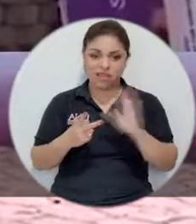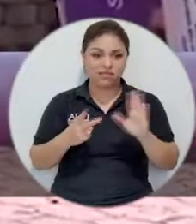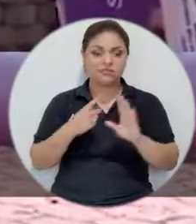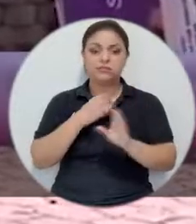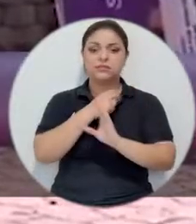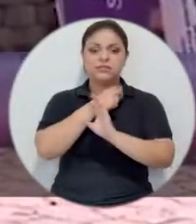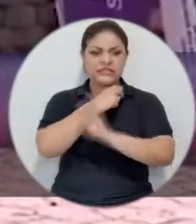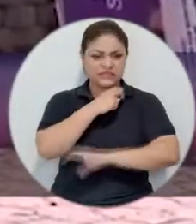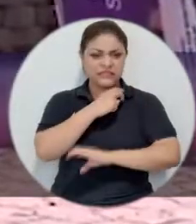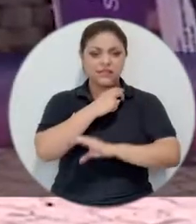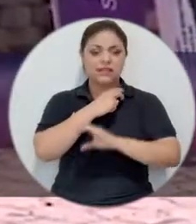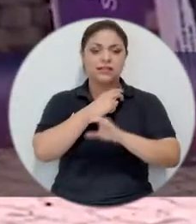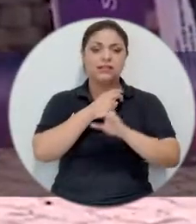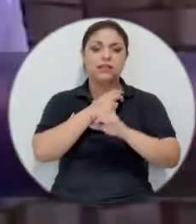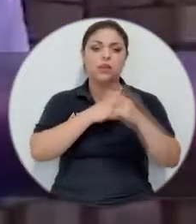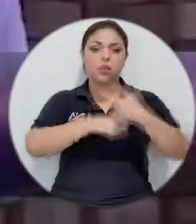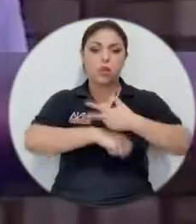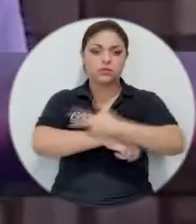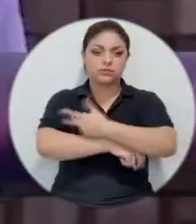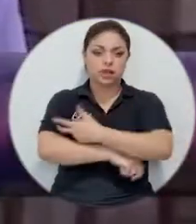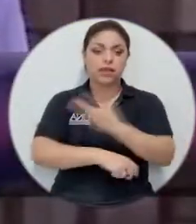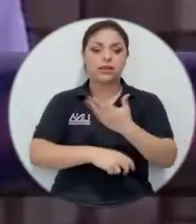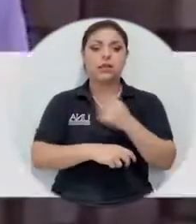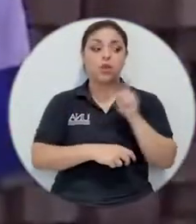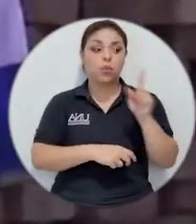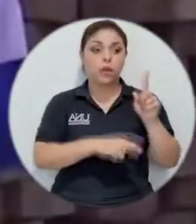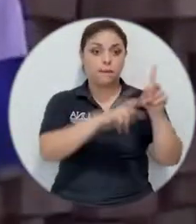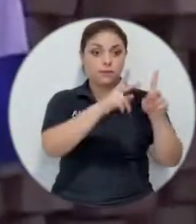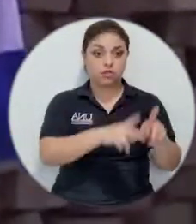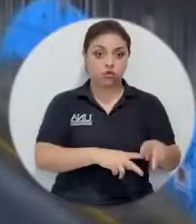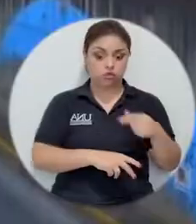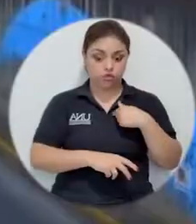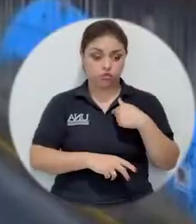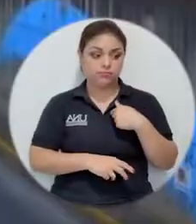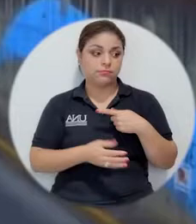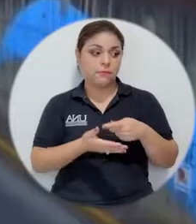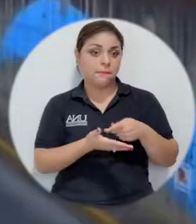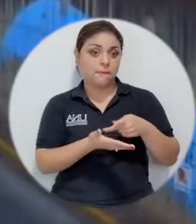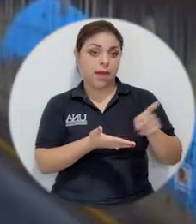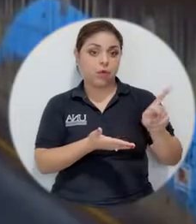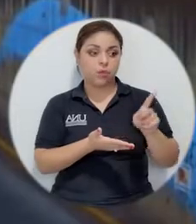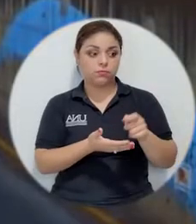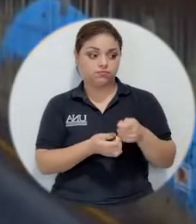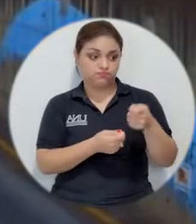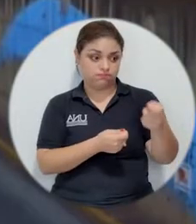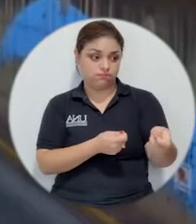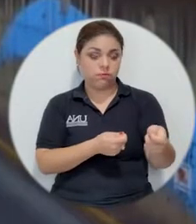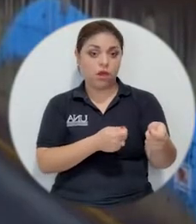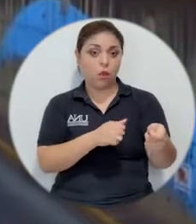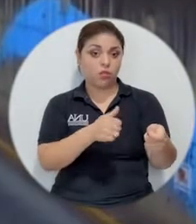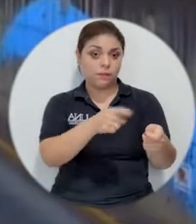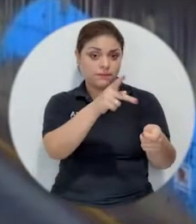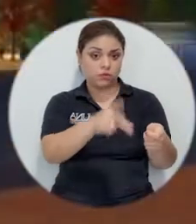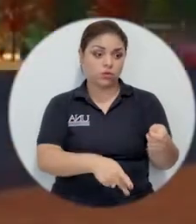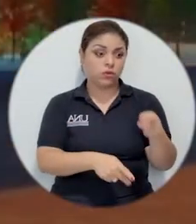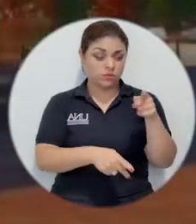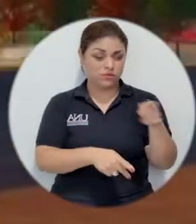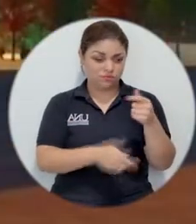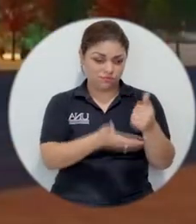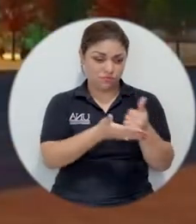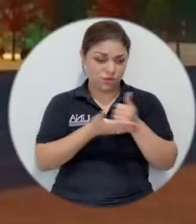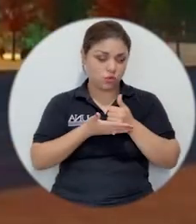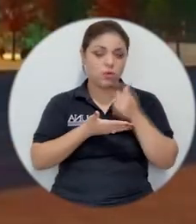delincuencia es cuando una persona le paga a otra para que lo guíe a través de estas